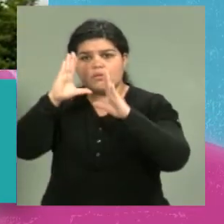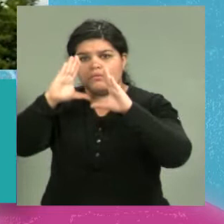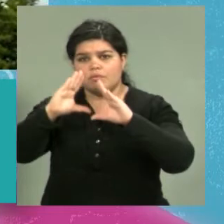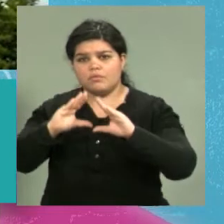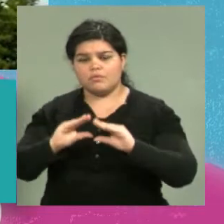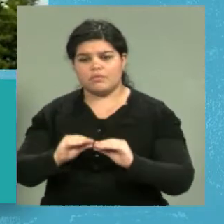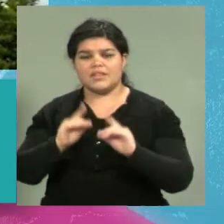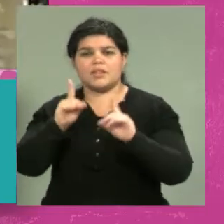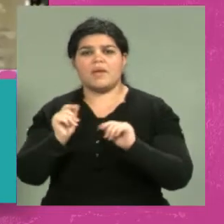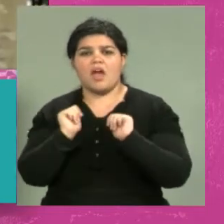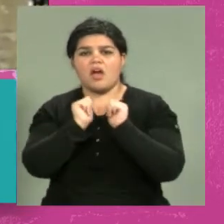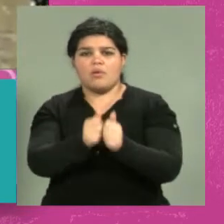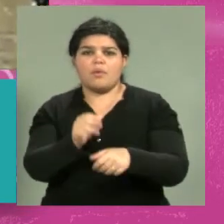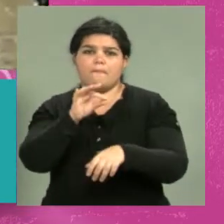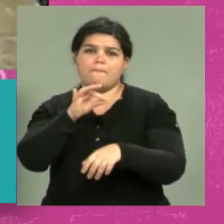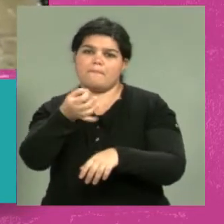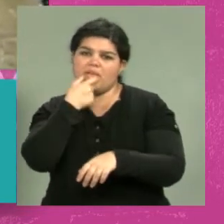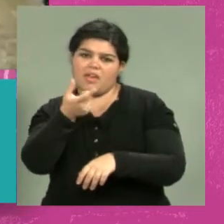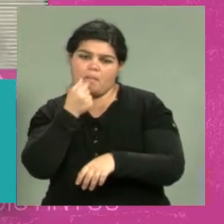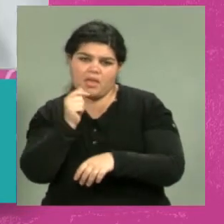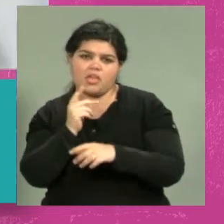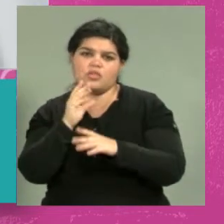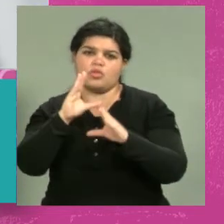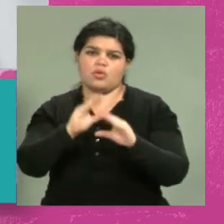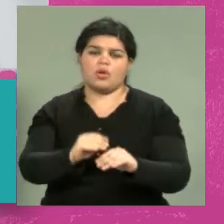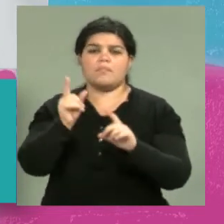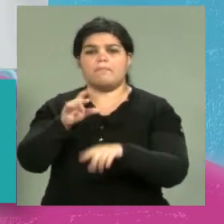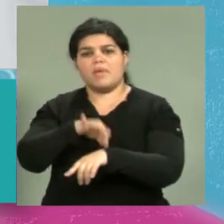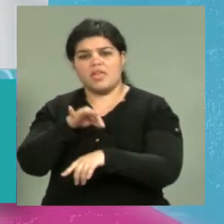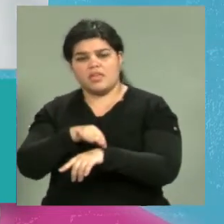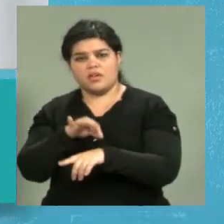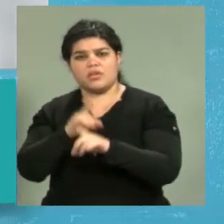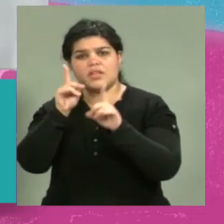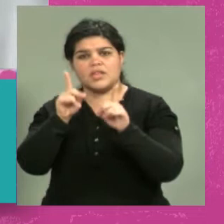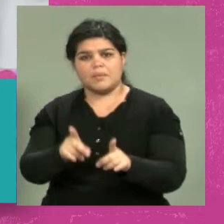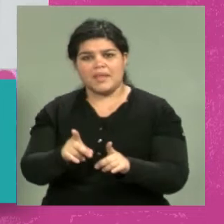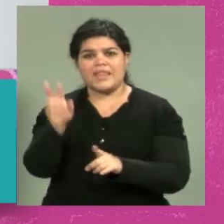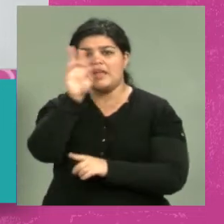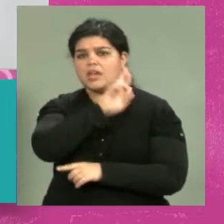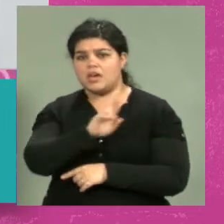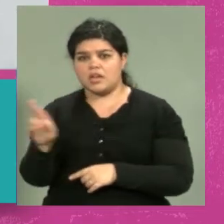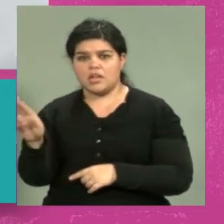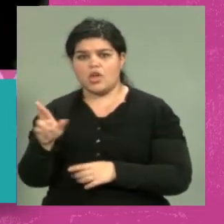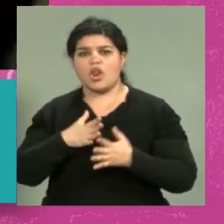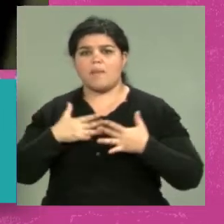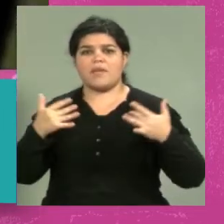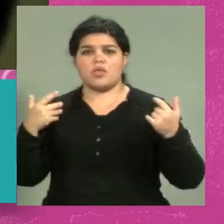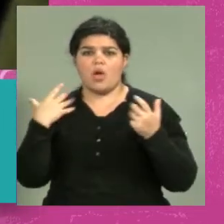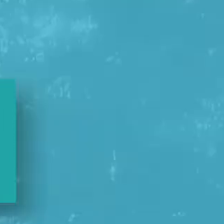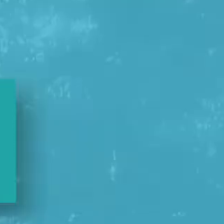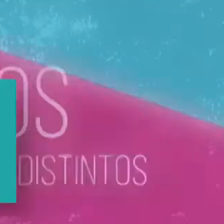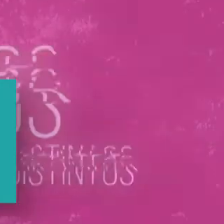y asistido por medicamentos, por médicos y también desde la parte religiosa y espiritual.